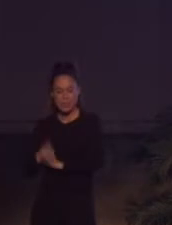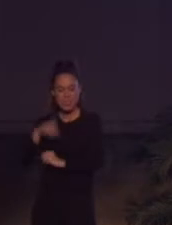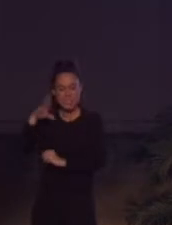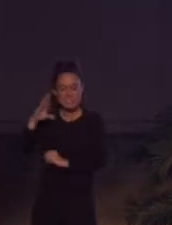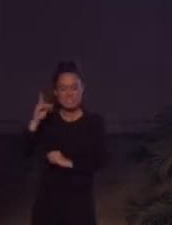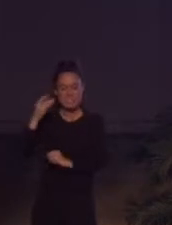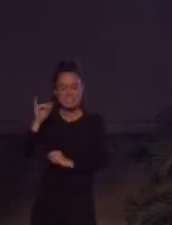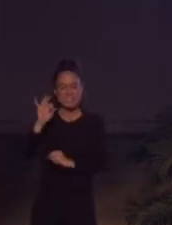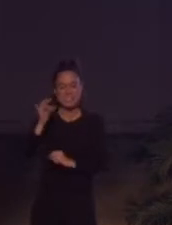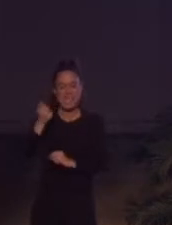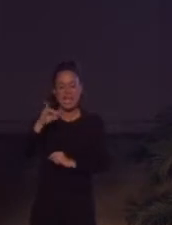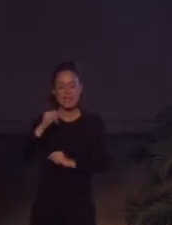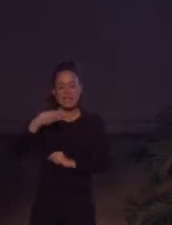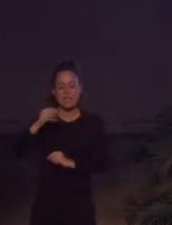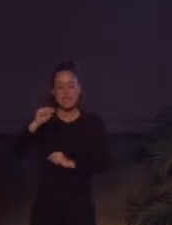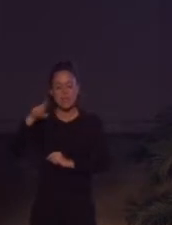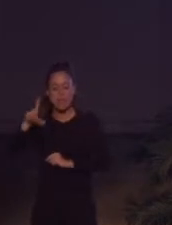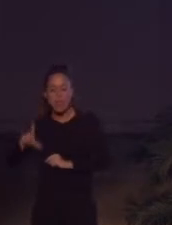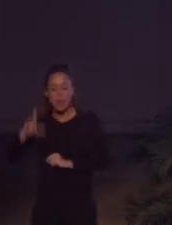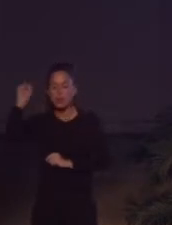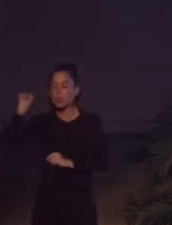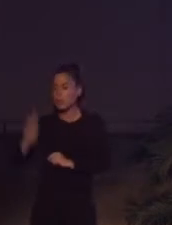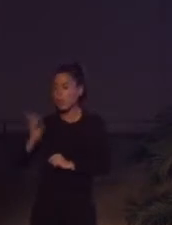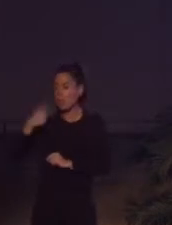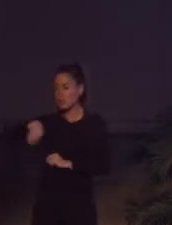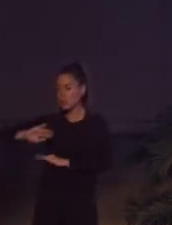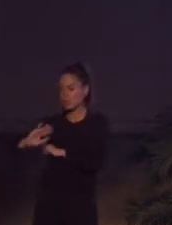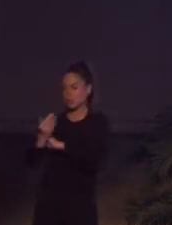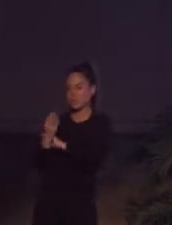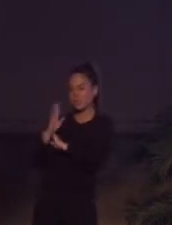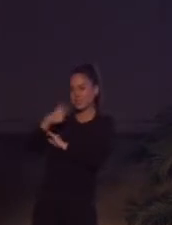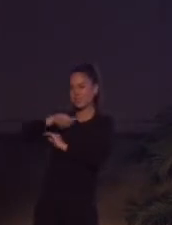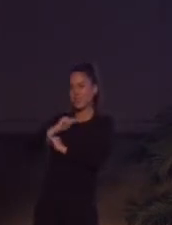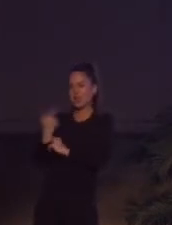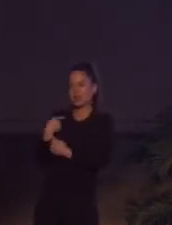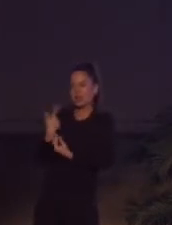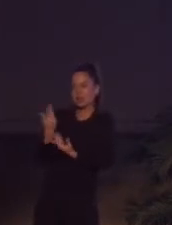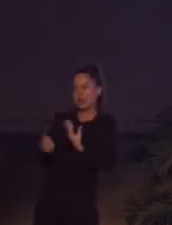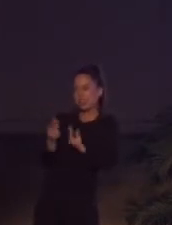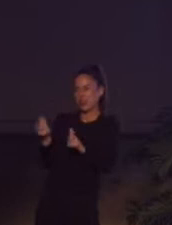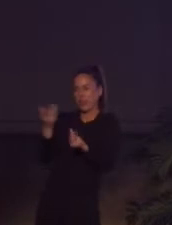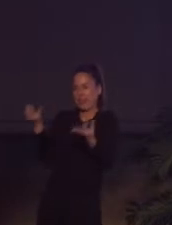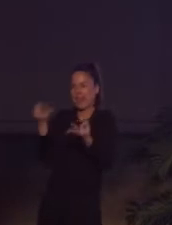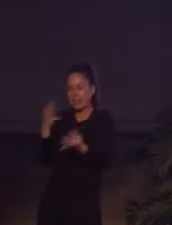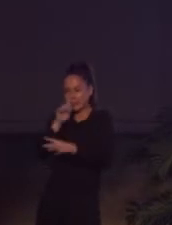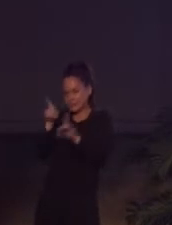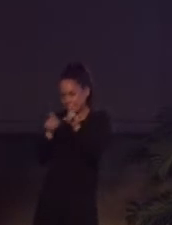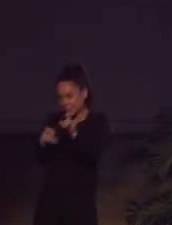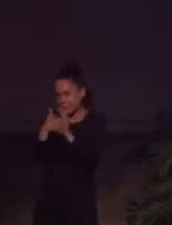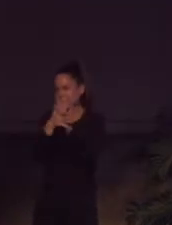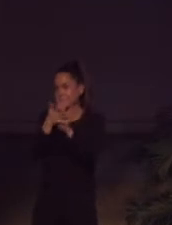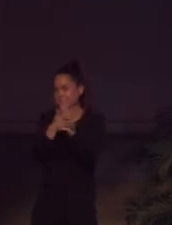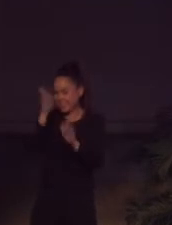nos que Donna Haraway nos presentó e intentamos, bueno, qué era esto del cyborg. Y bueno,